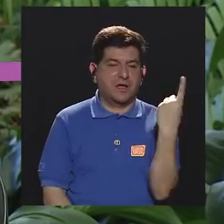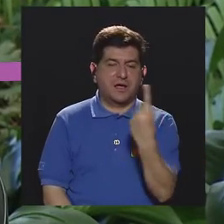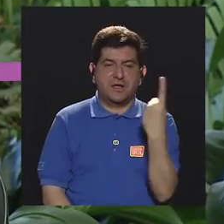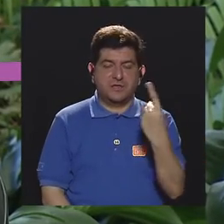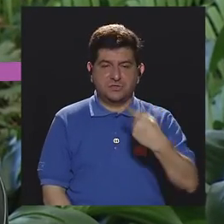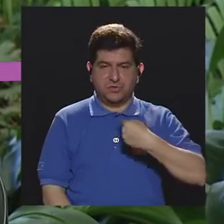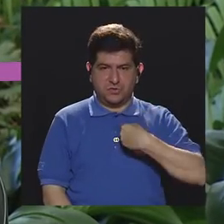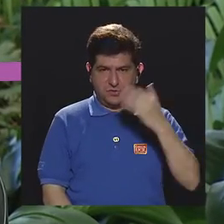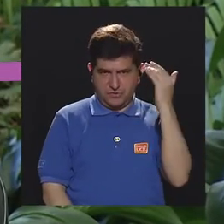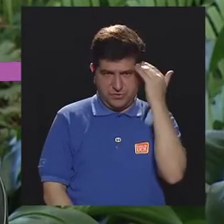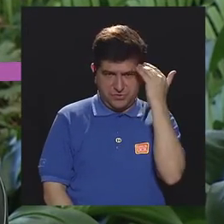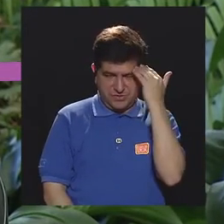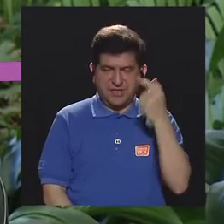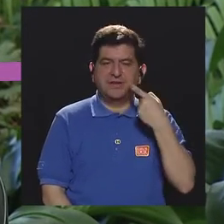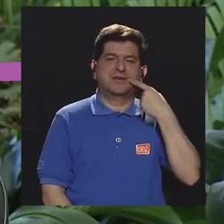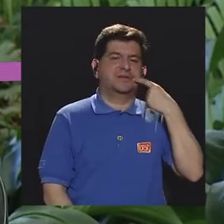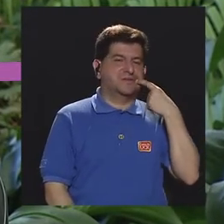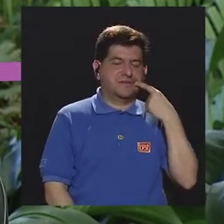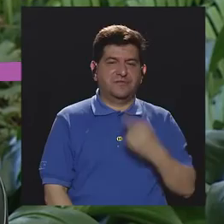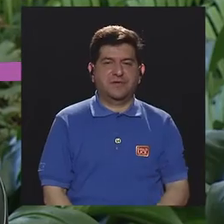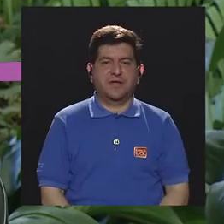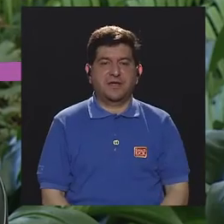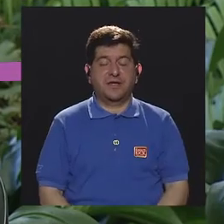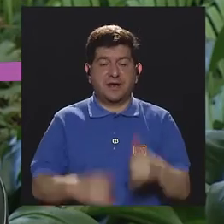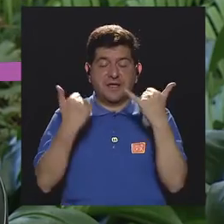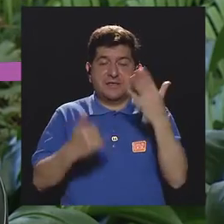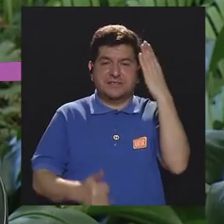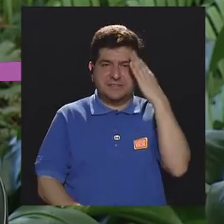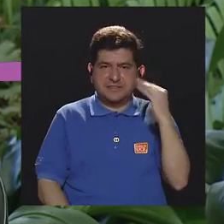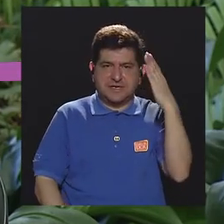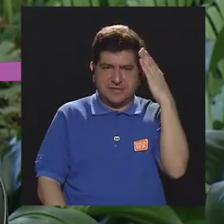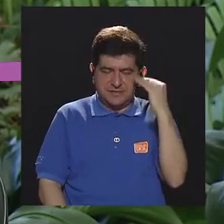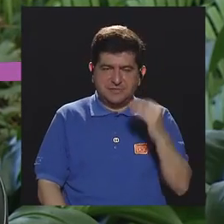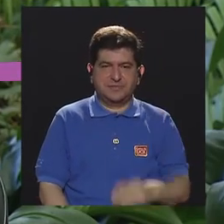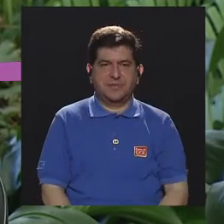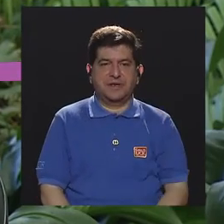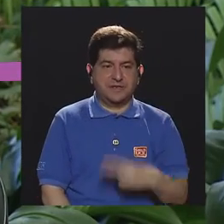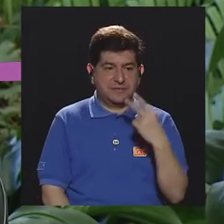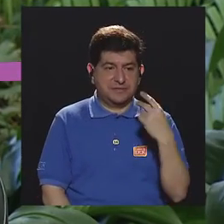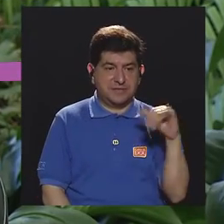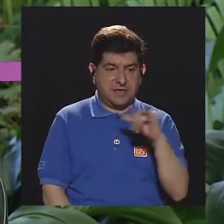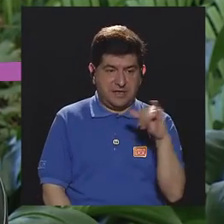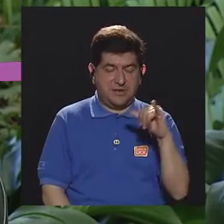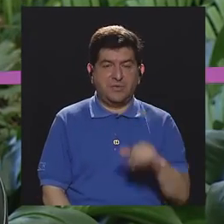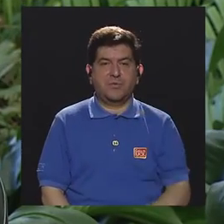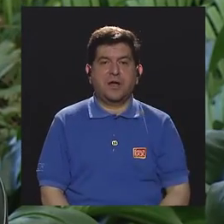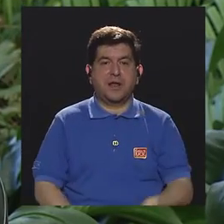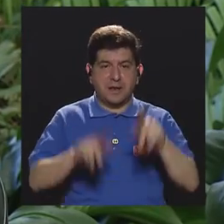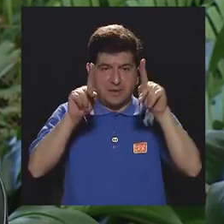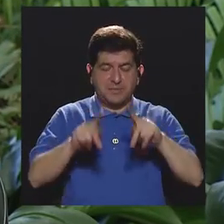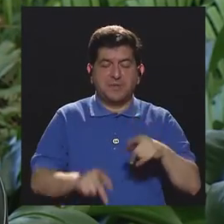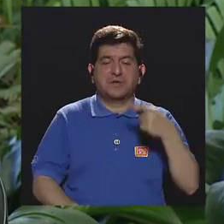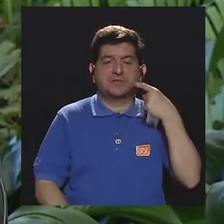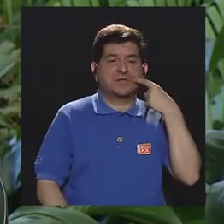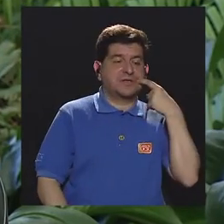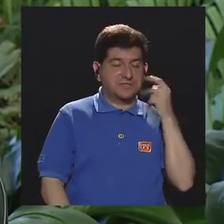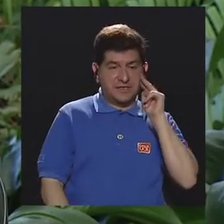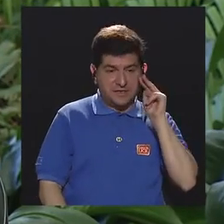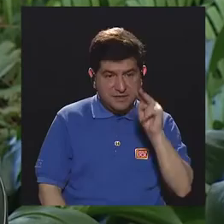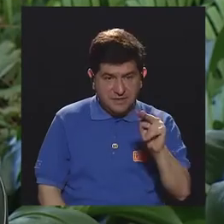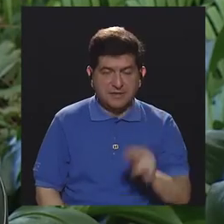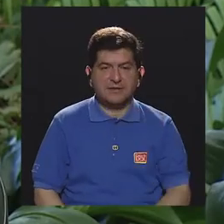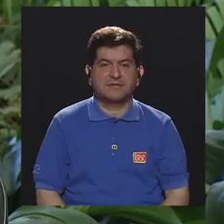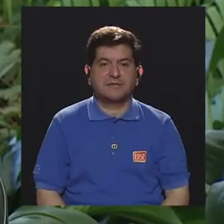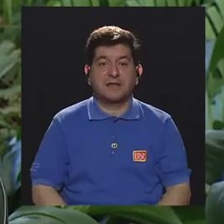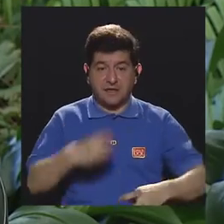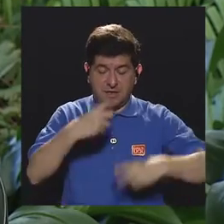única forma para mí conocer de adicciones fue haber pasado una experiencia porque vi con personas también muy adictas y vi